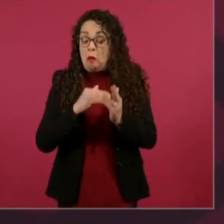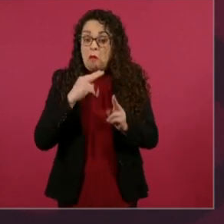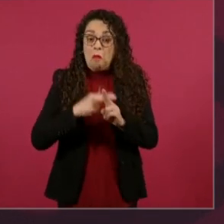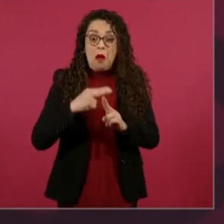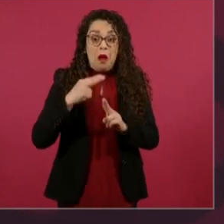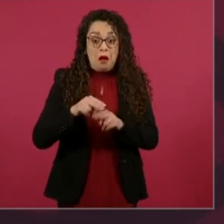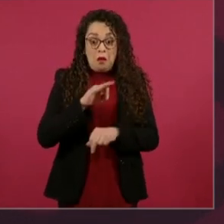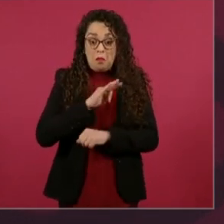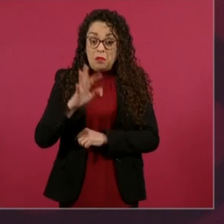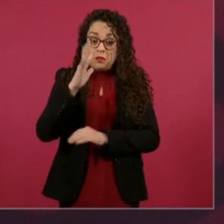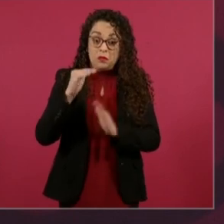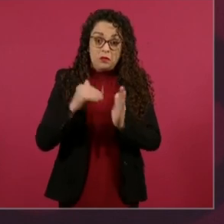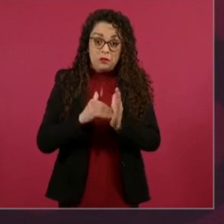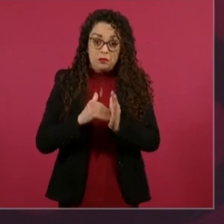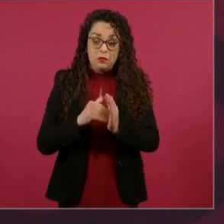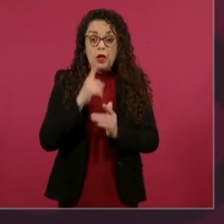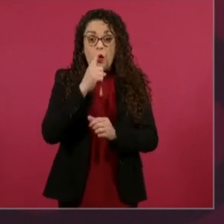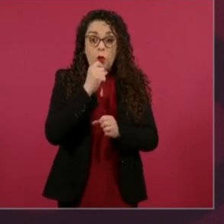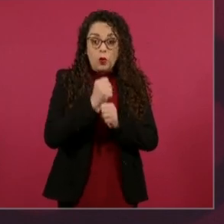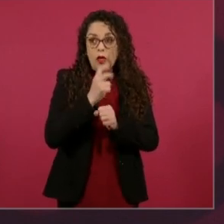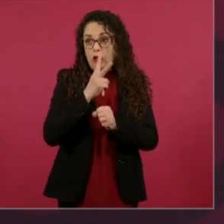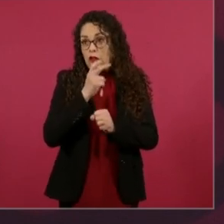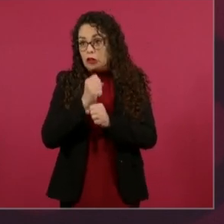hace en un año, en dos años,